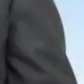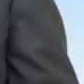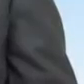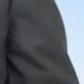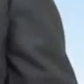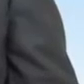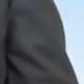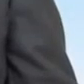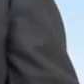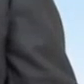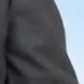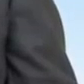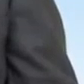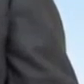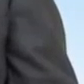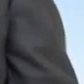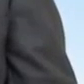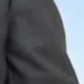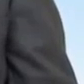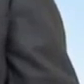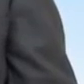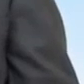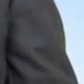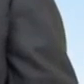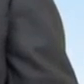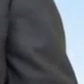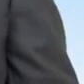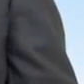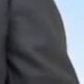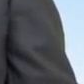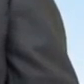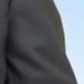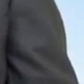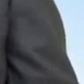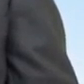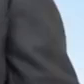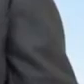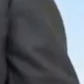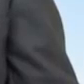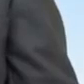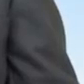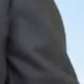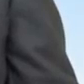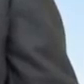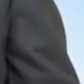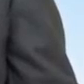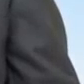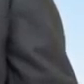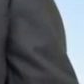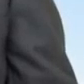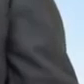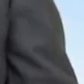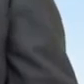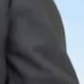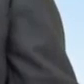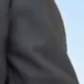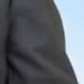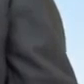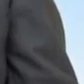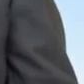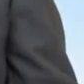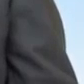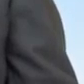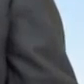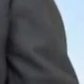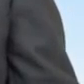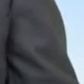otros. En muchos casos, las víctimas de este feminicidio cibernético no tienen nada